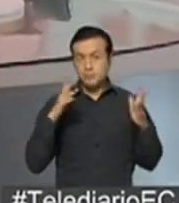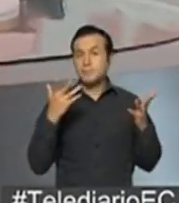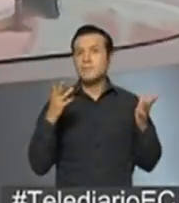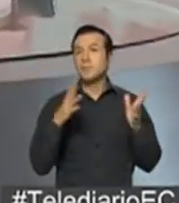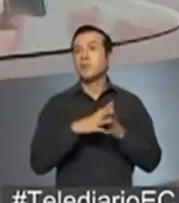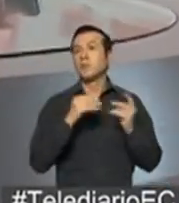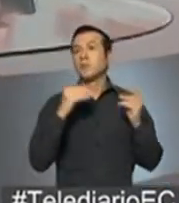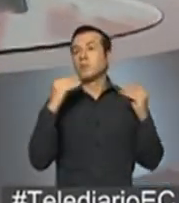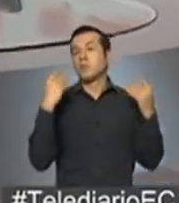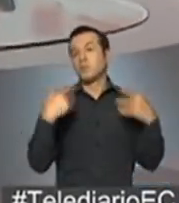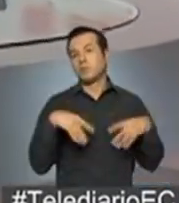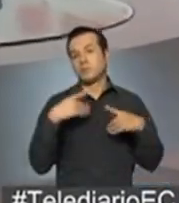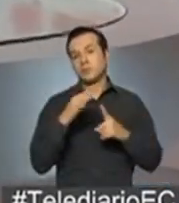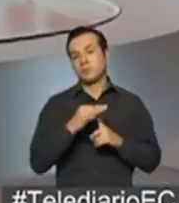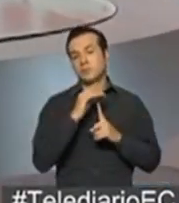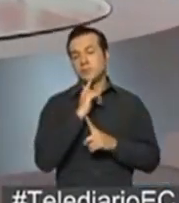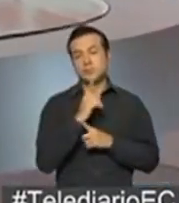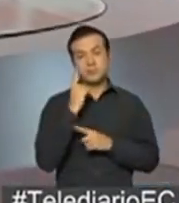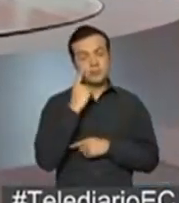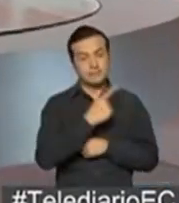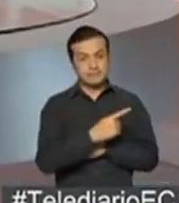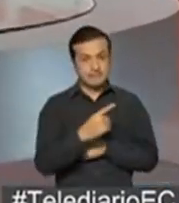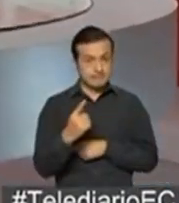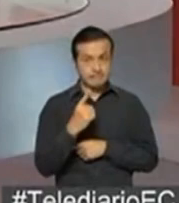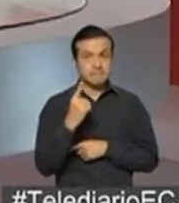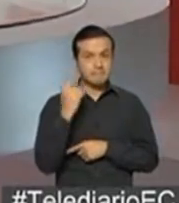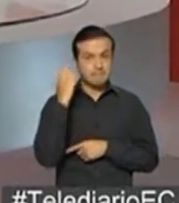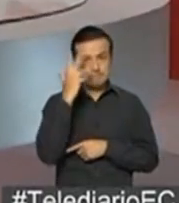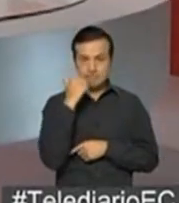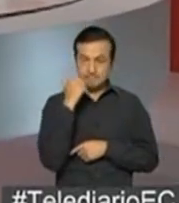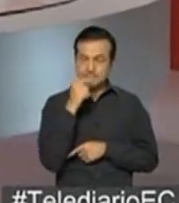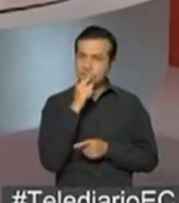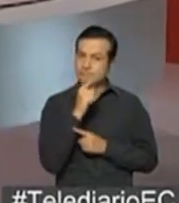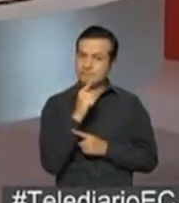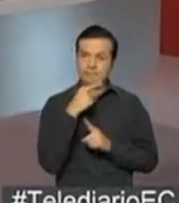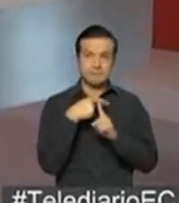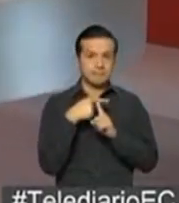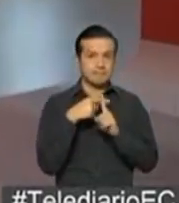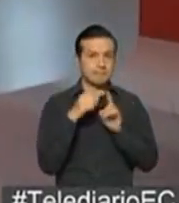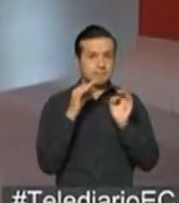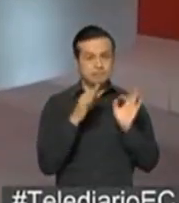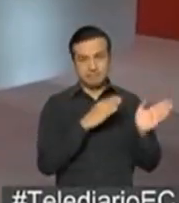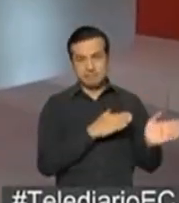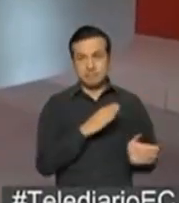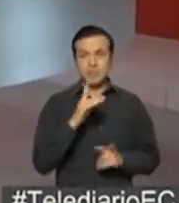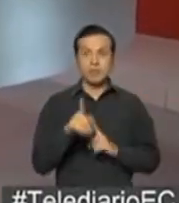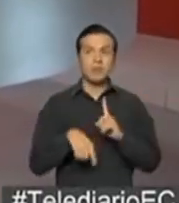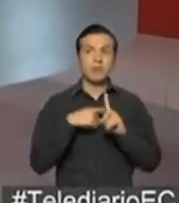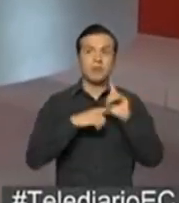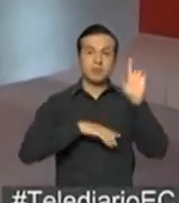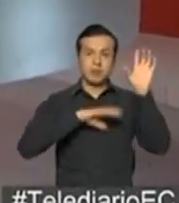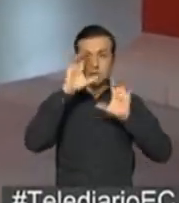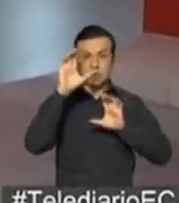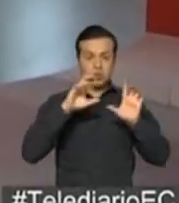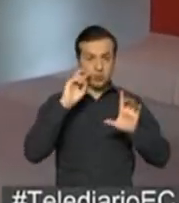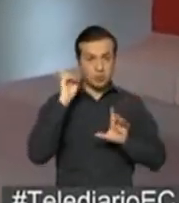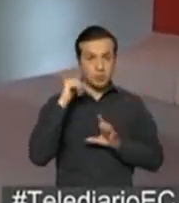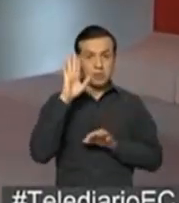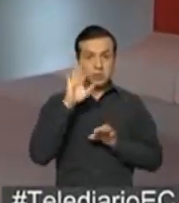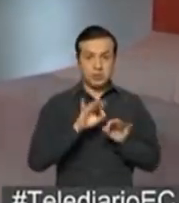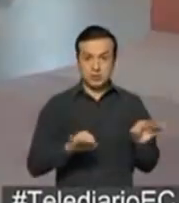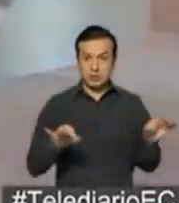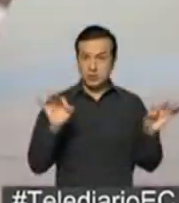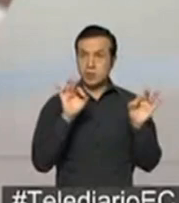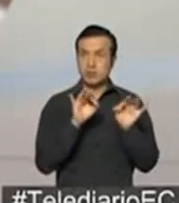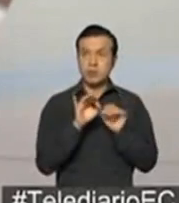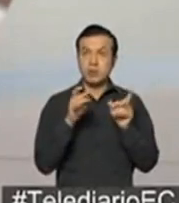promoción sin precio. O sea que es algo muy bueno, que nos ha dado muy buenos resultados, junto con las ferias turísticas más importantes